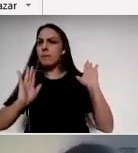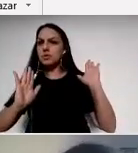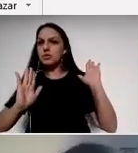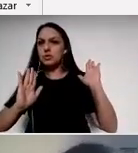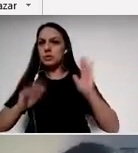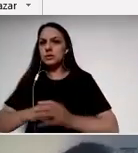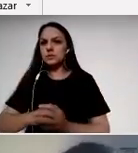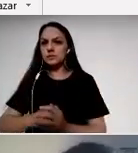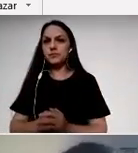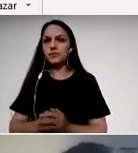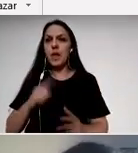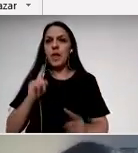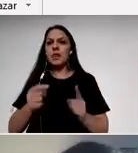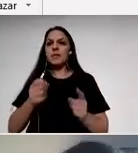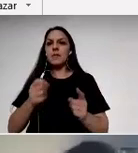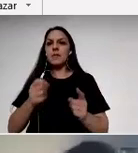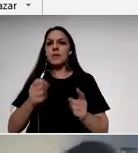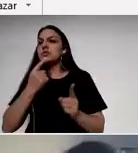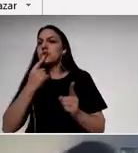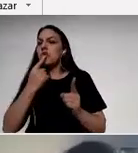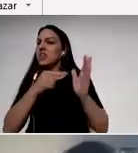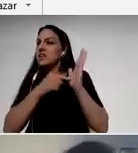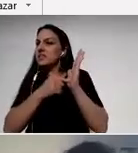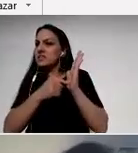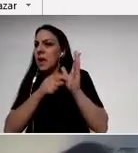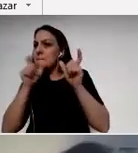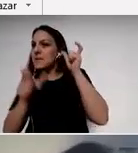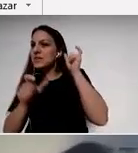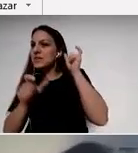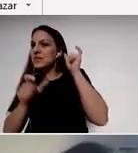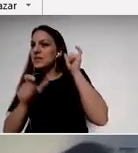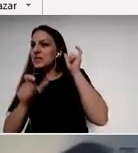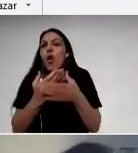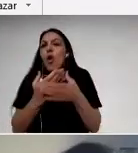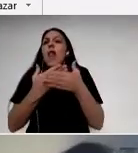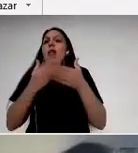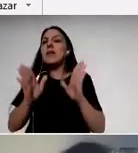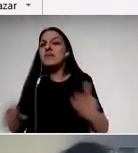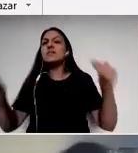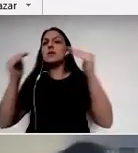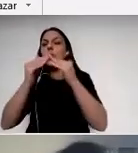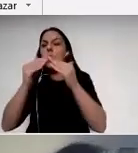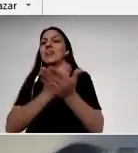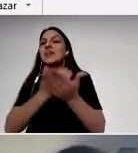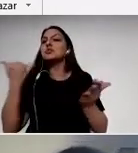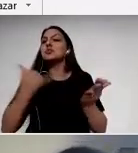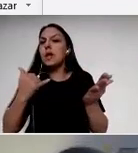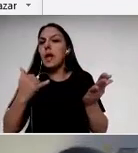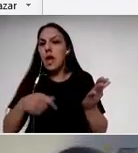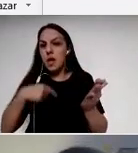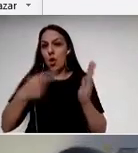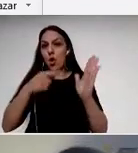hombres nacen libres e iguales en dignidad y derechos. Declaración Universal de Derechos Humanos de París,